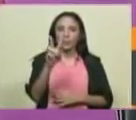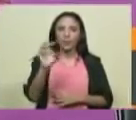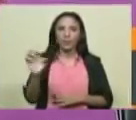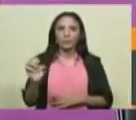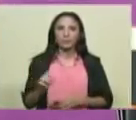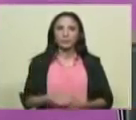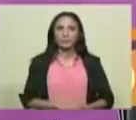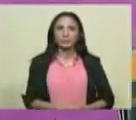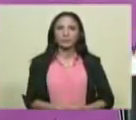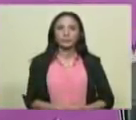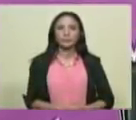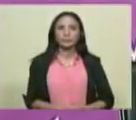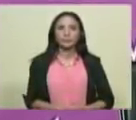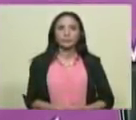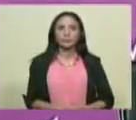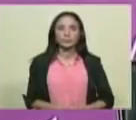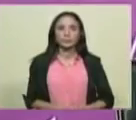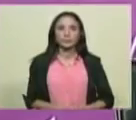patria.org.be.